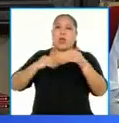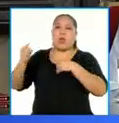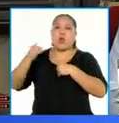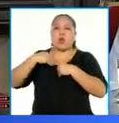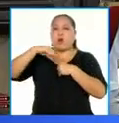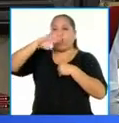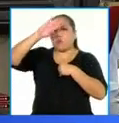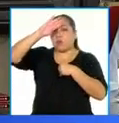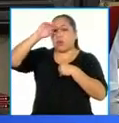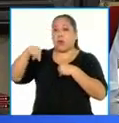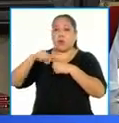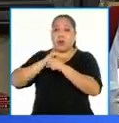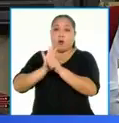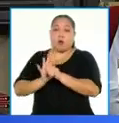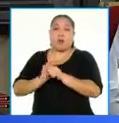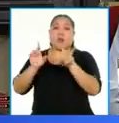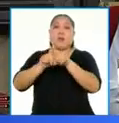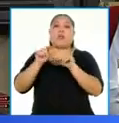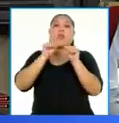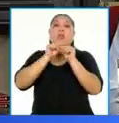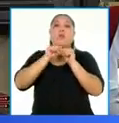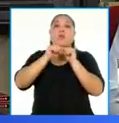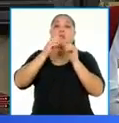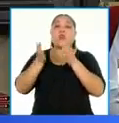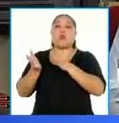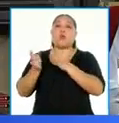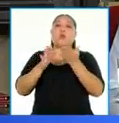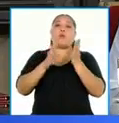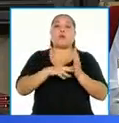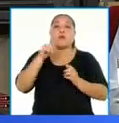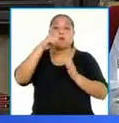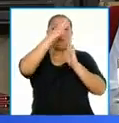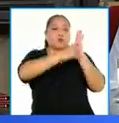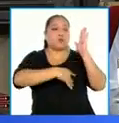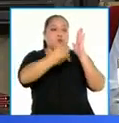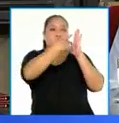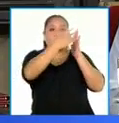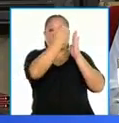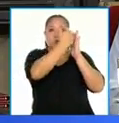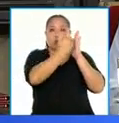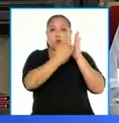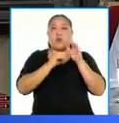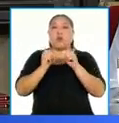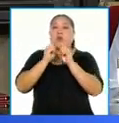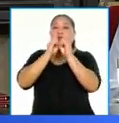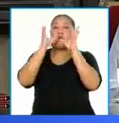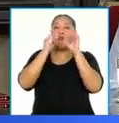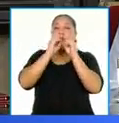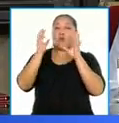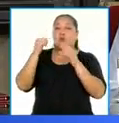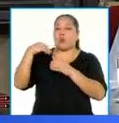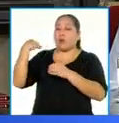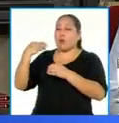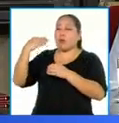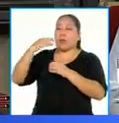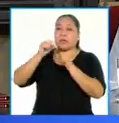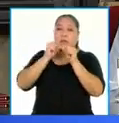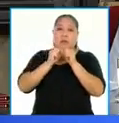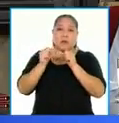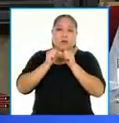de fallecidos. Si bien estos datos nos arrojan las cifras de los últimos días, de todas maneras son